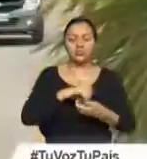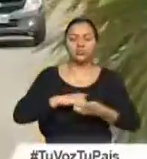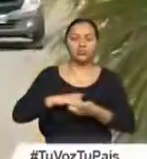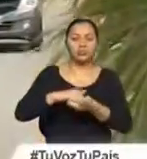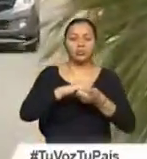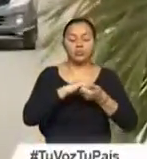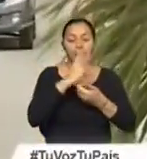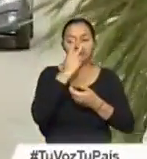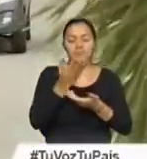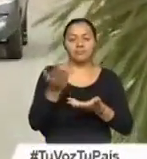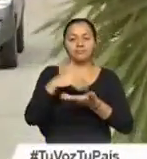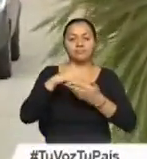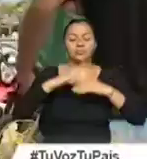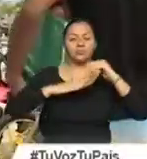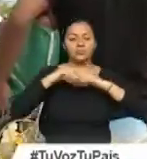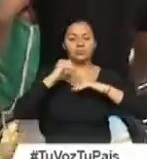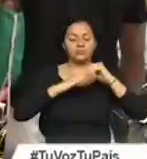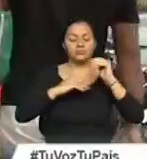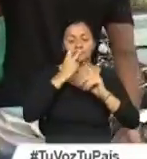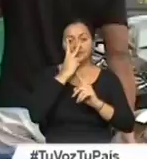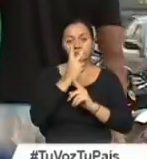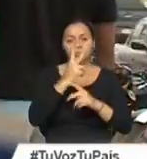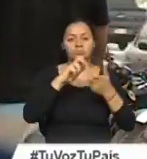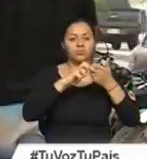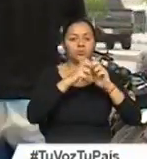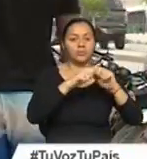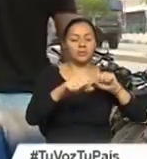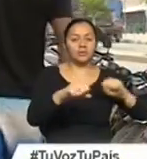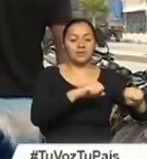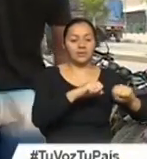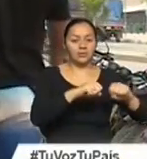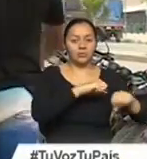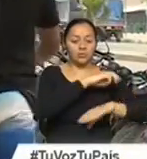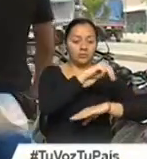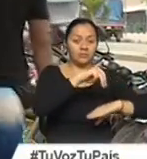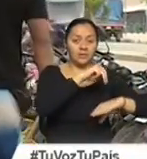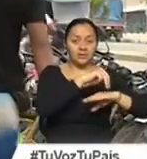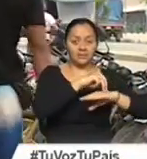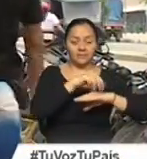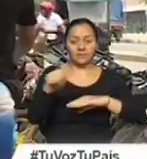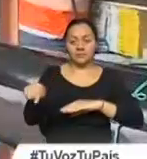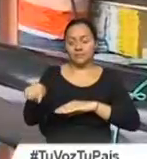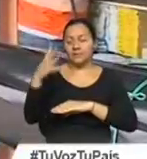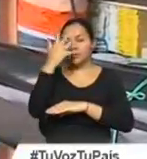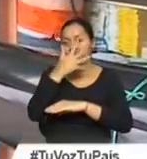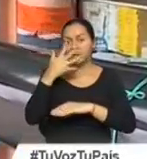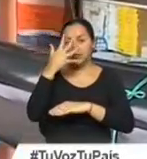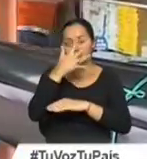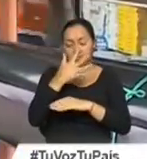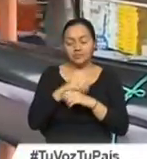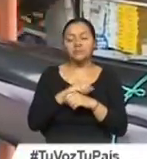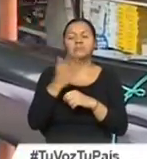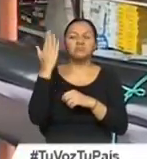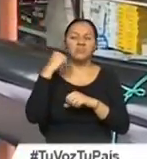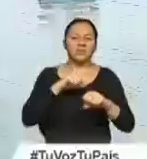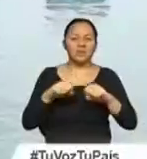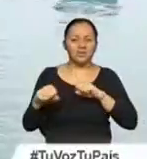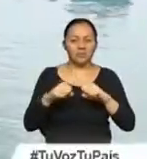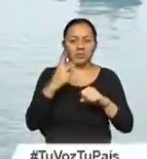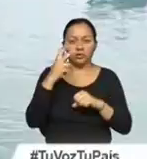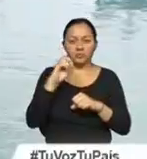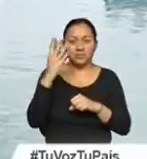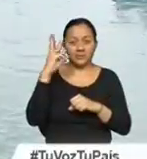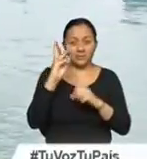la Reconstrucción de las Zonas Afectadas por el terremoto del 16 de abril de 2016, se emplearon exclusivamente para